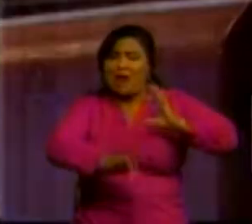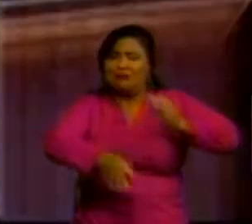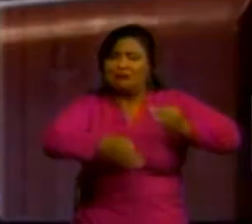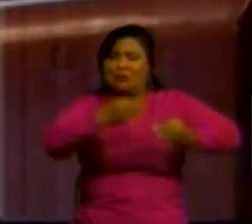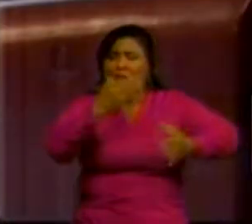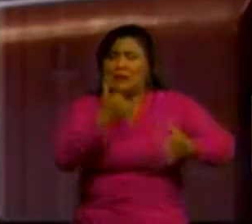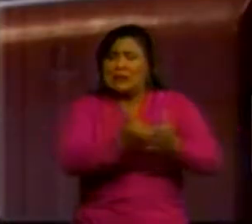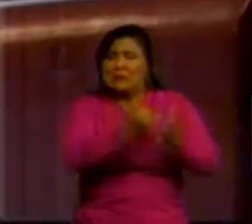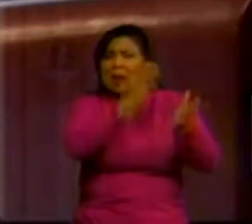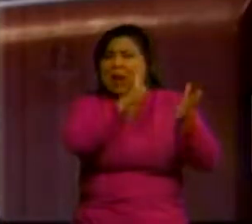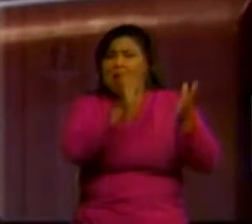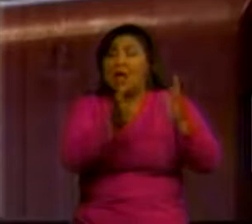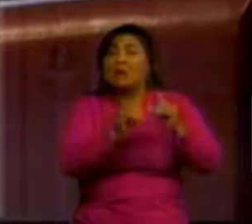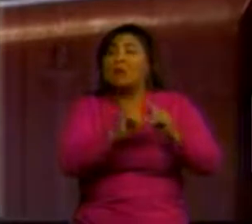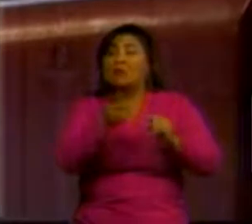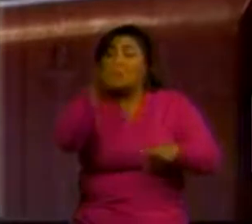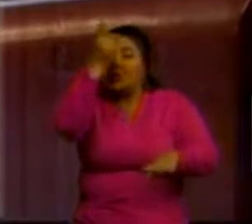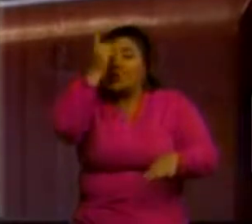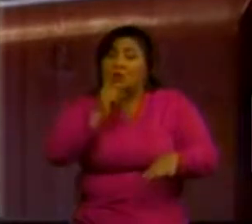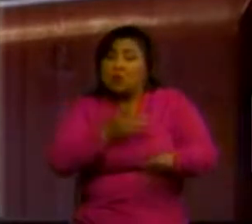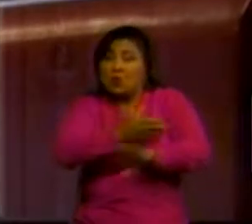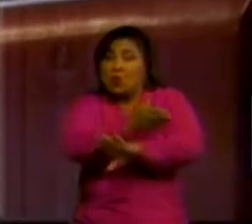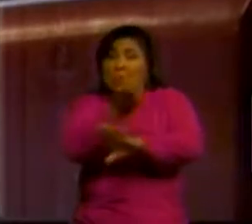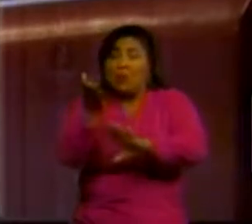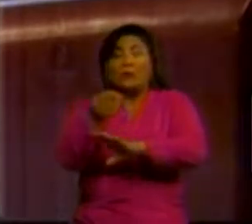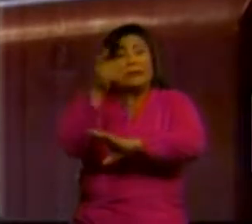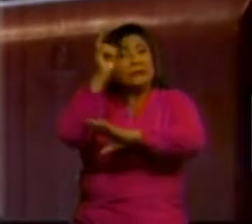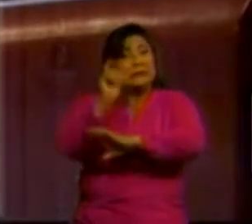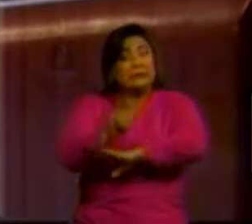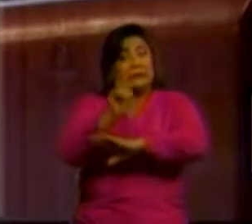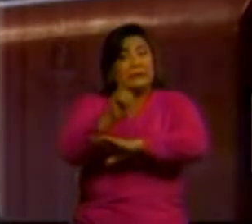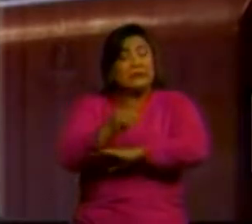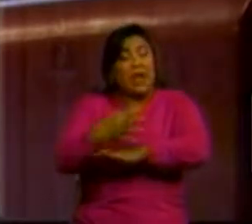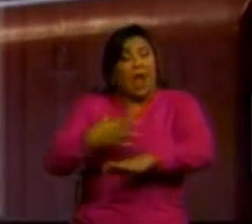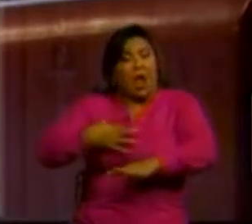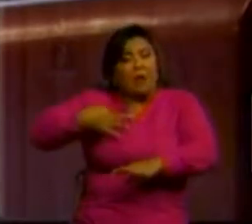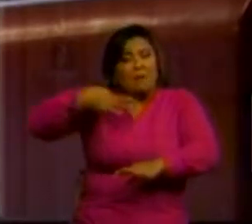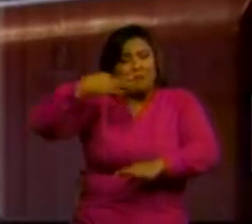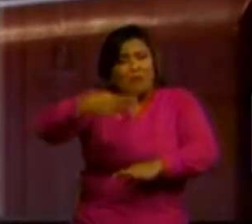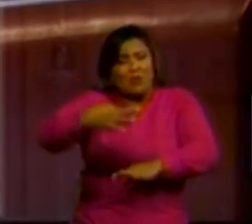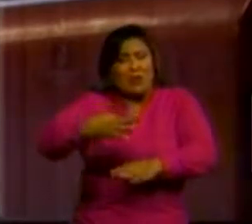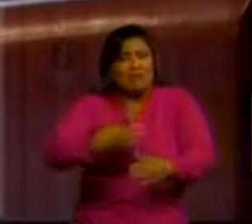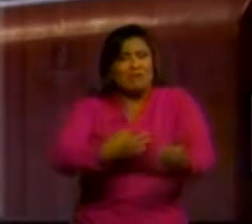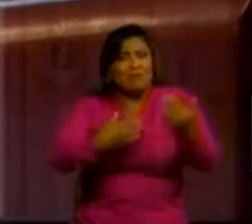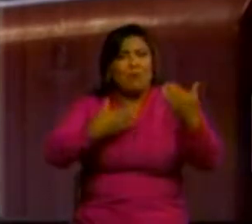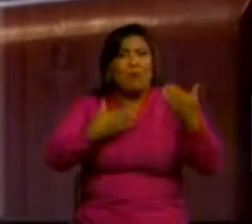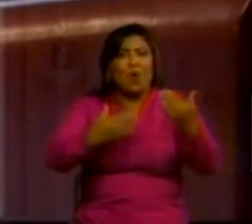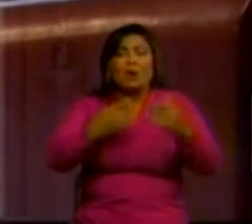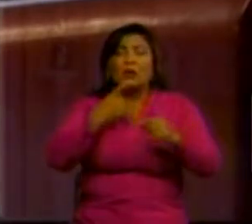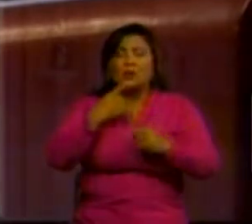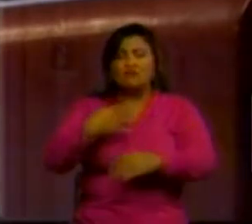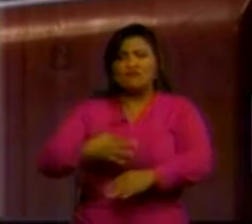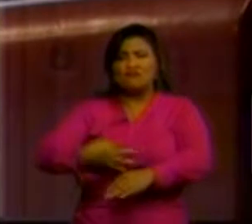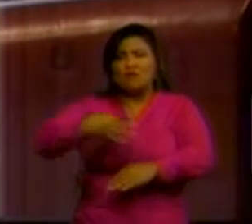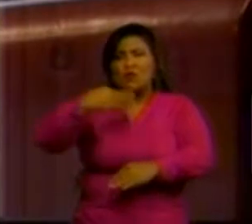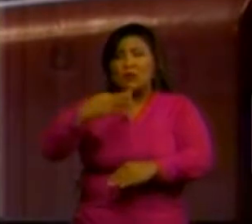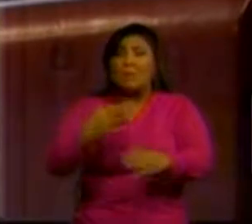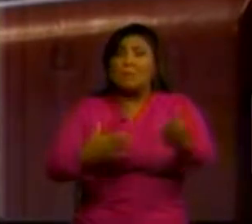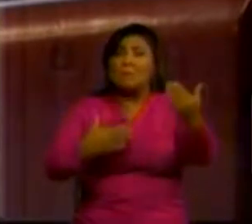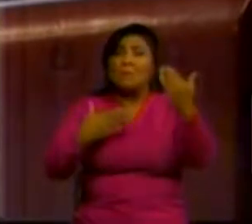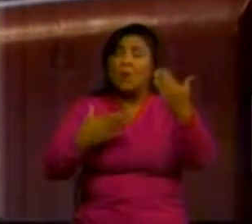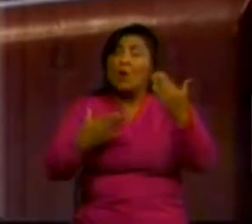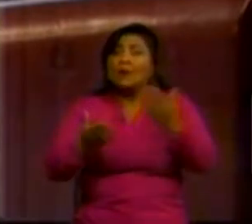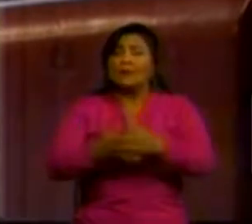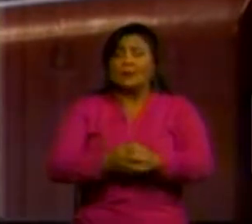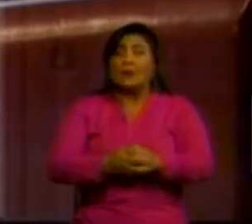Sí. Para una decisión como esta se necesita voluntad política. Voluntad política que en su